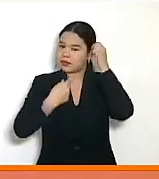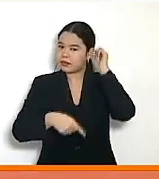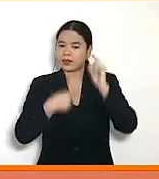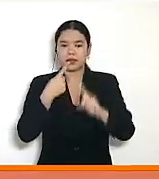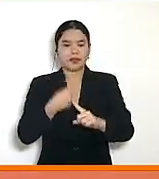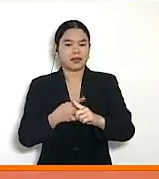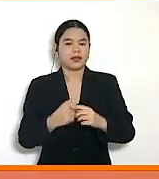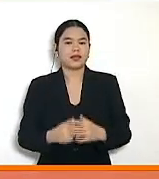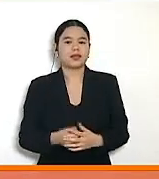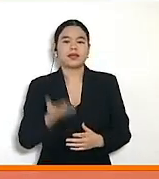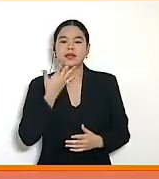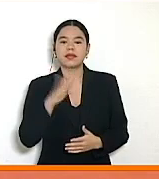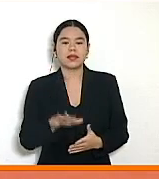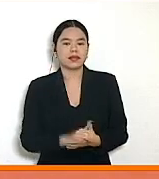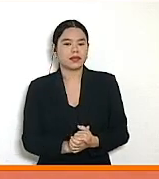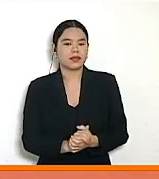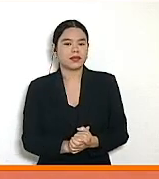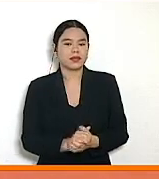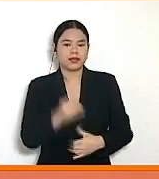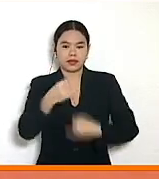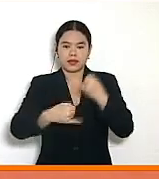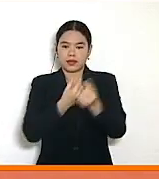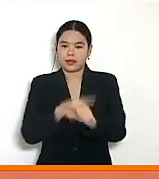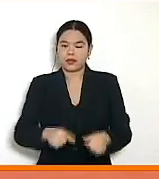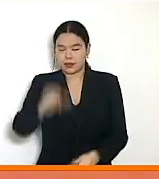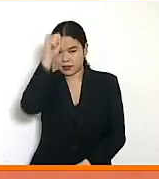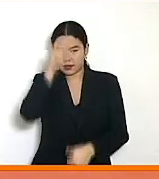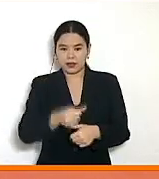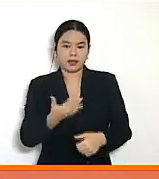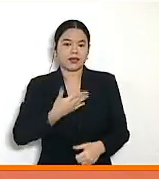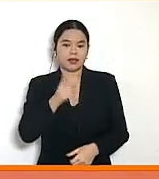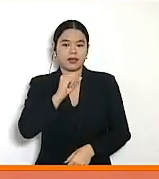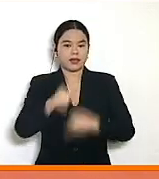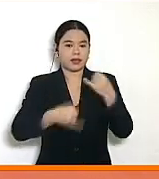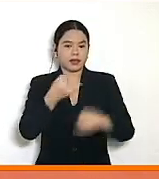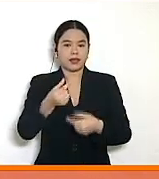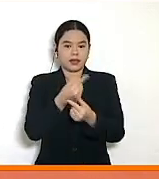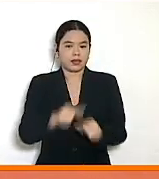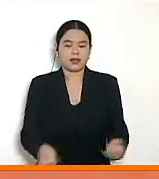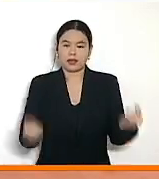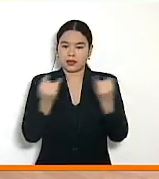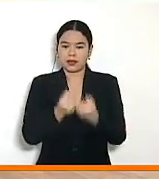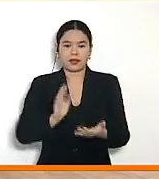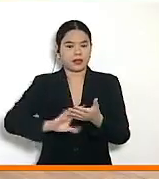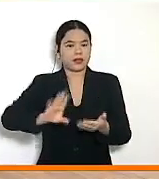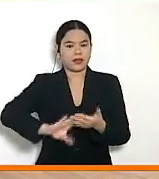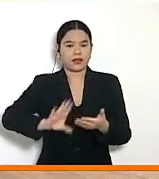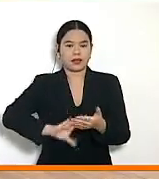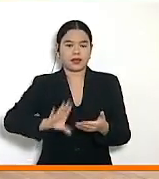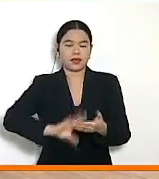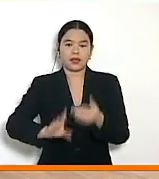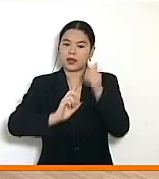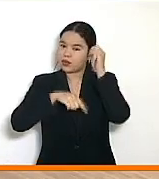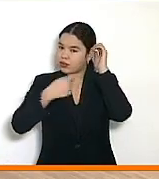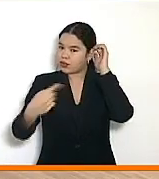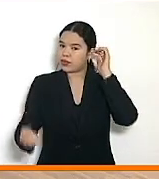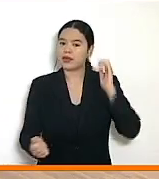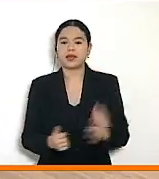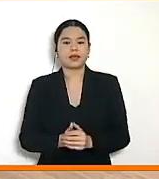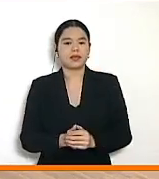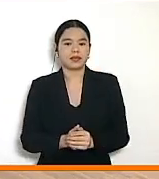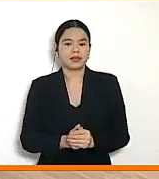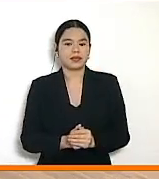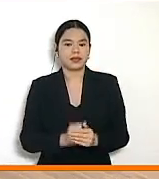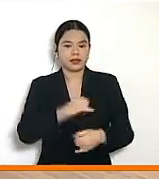es suerte jugada gratis y recuerda que tienes una jugada gratis por el mismo monto invertir invertido en diaria